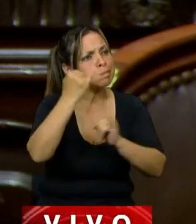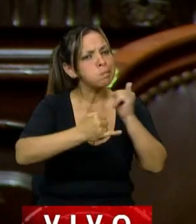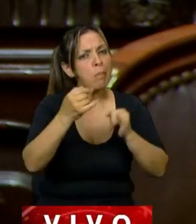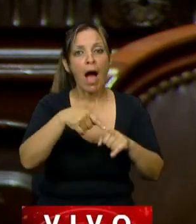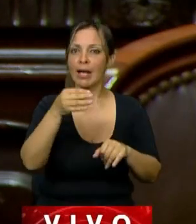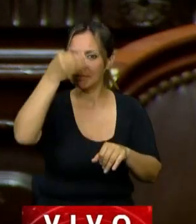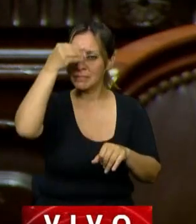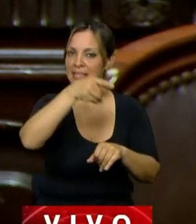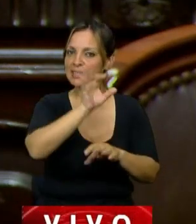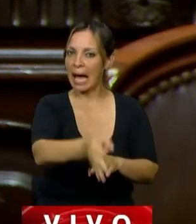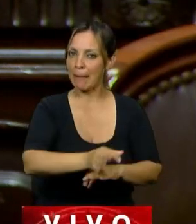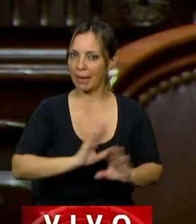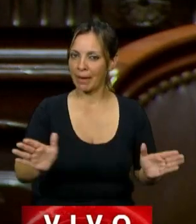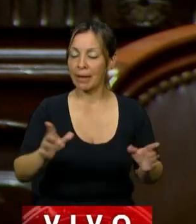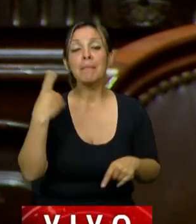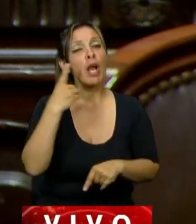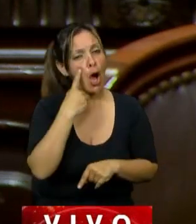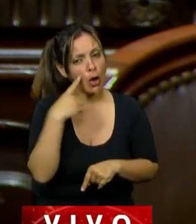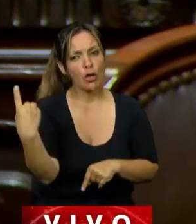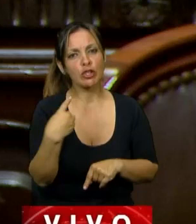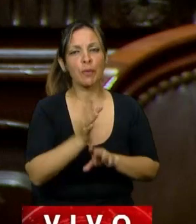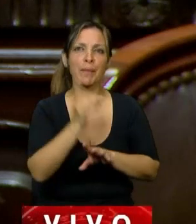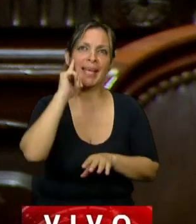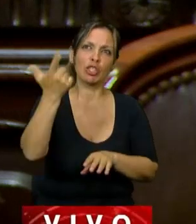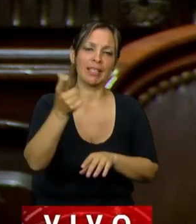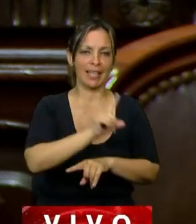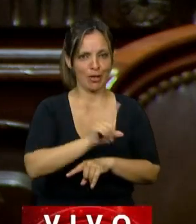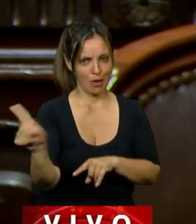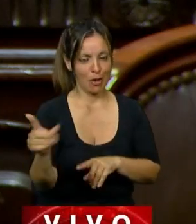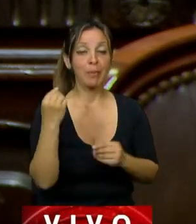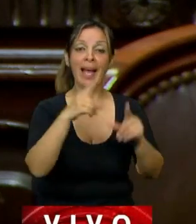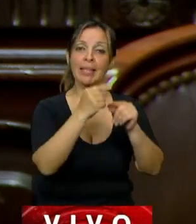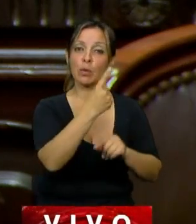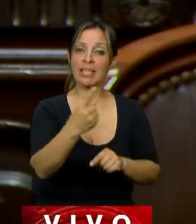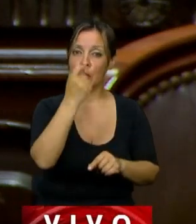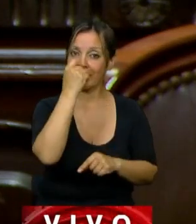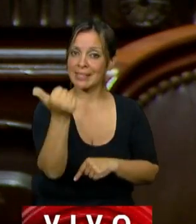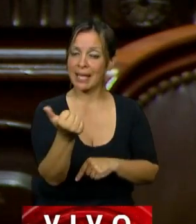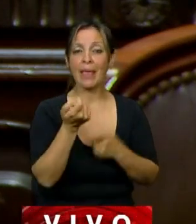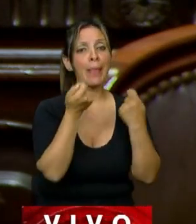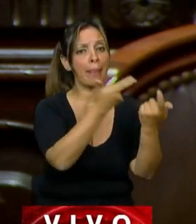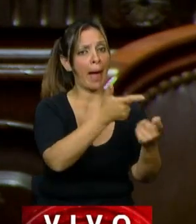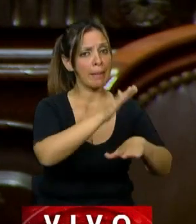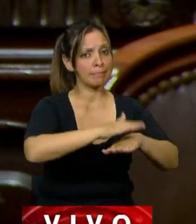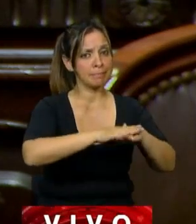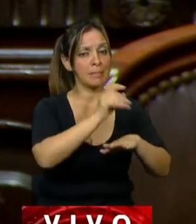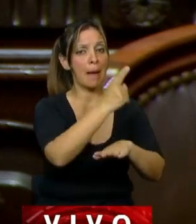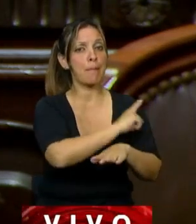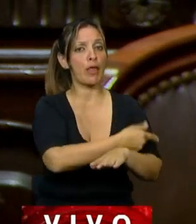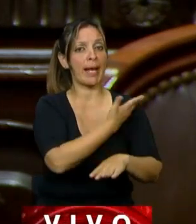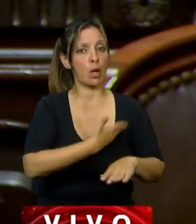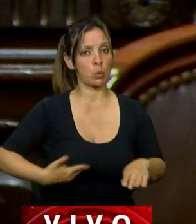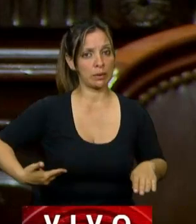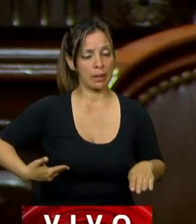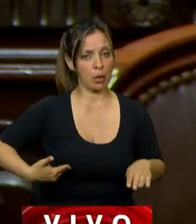no tenemos que ser ingenuos porque el artículo 126 faculta al Poder Ejecutivo, o sea, el